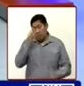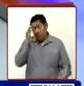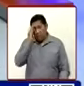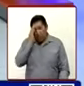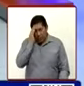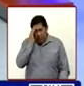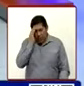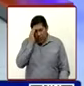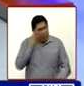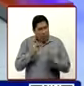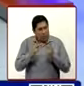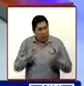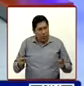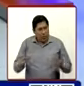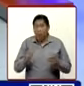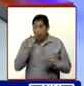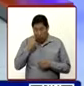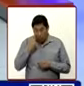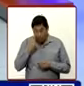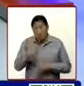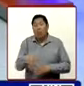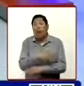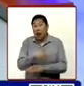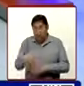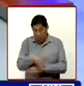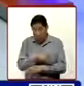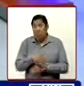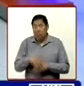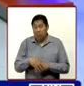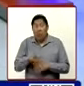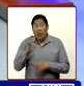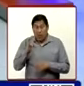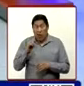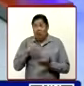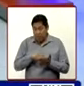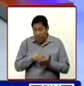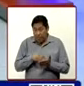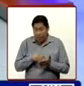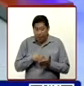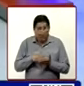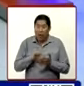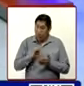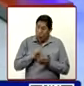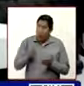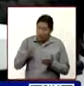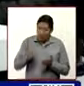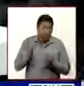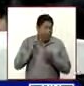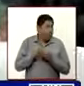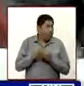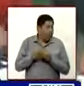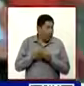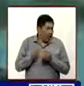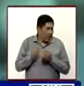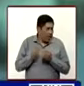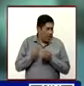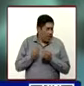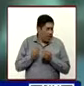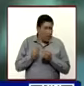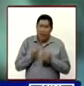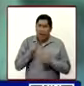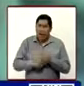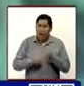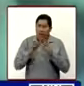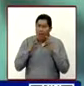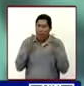de Potosí. Reitero, callejeros. Es lo que decía, 70.000 canes. Y yo tengo otro dato. Sí. Que mayormente